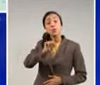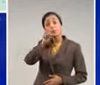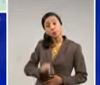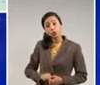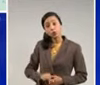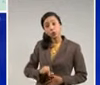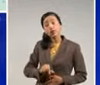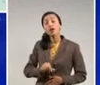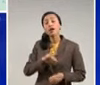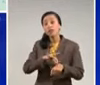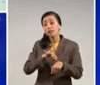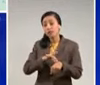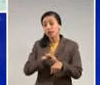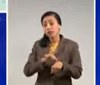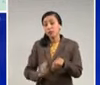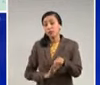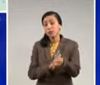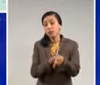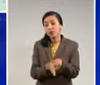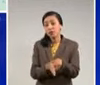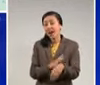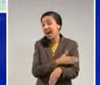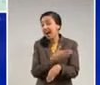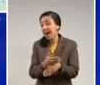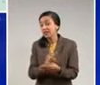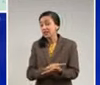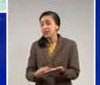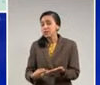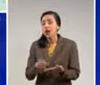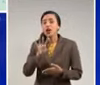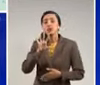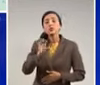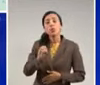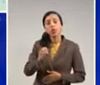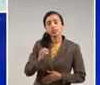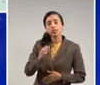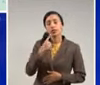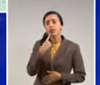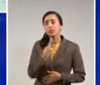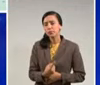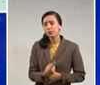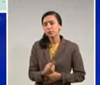hemos tenido hasta la semana 50, fue de